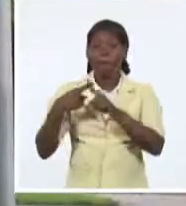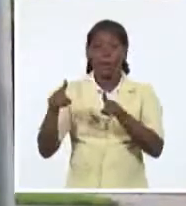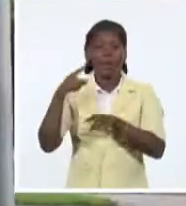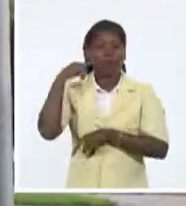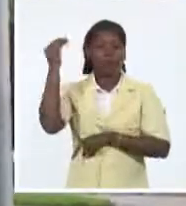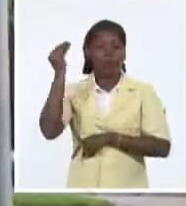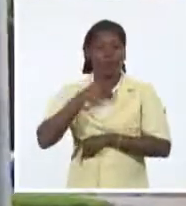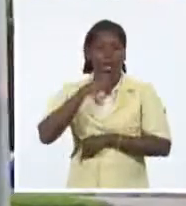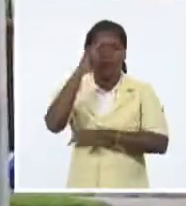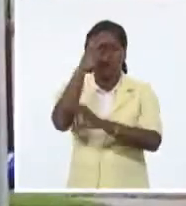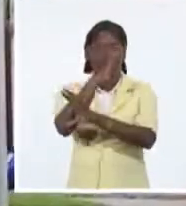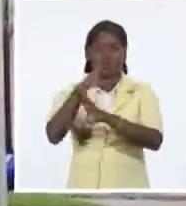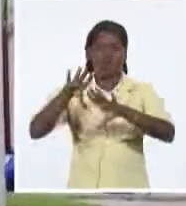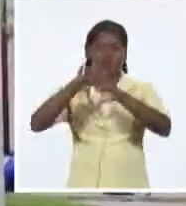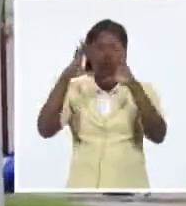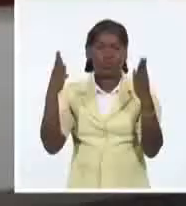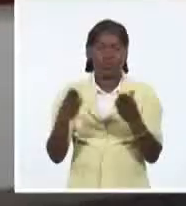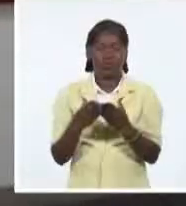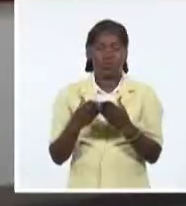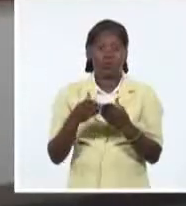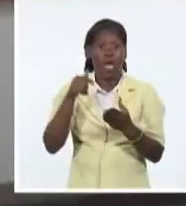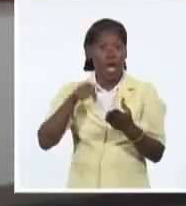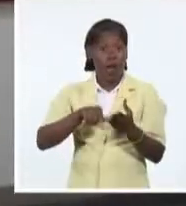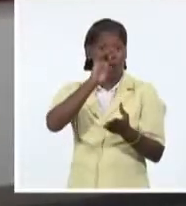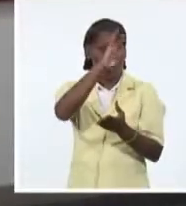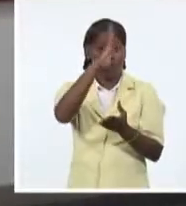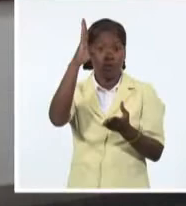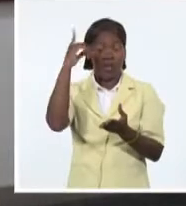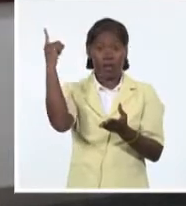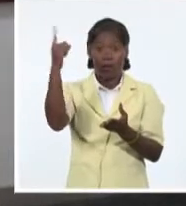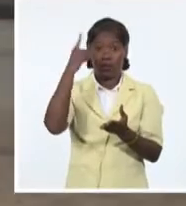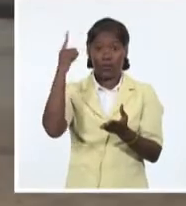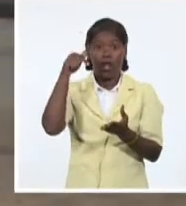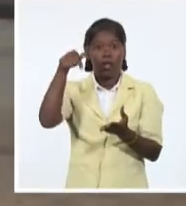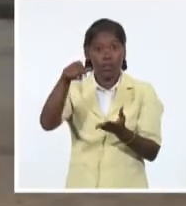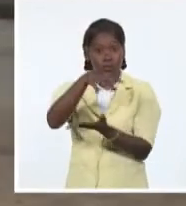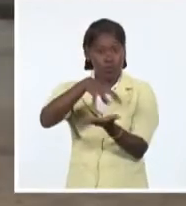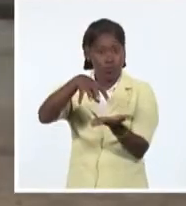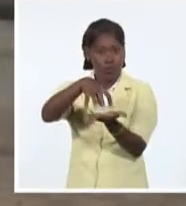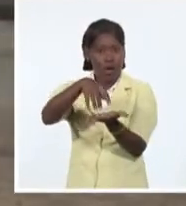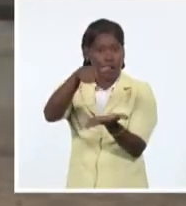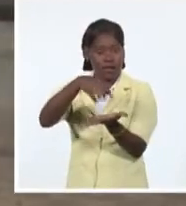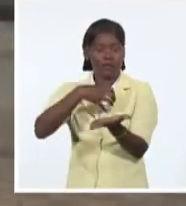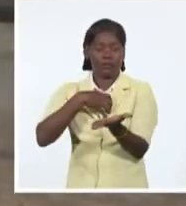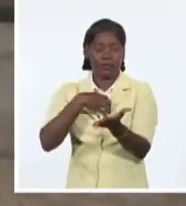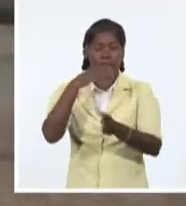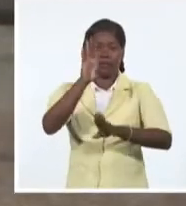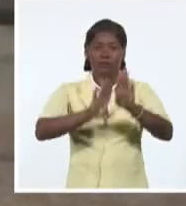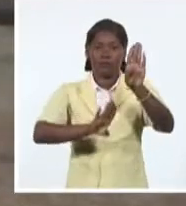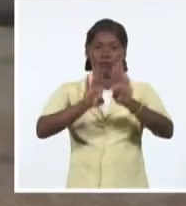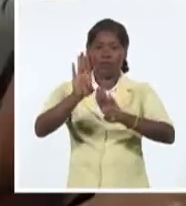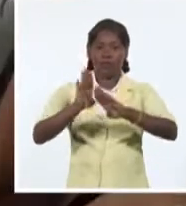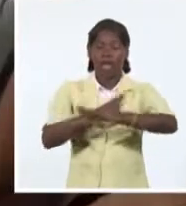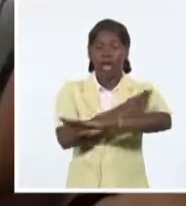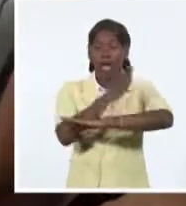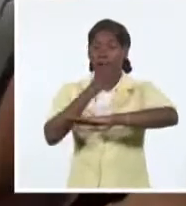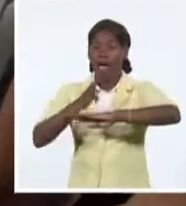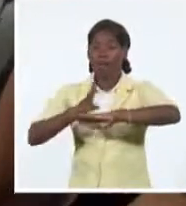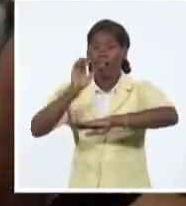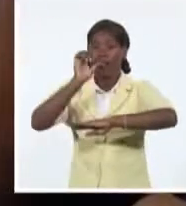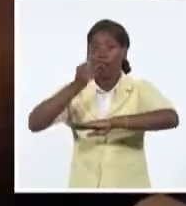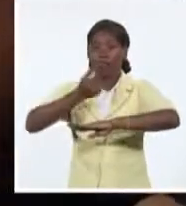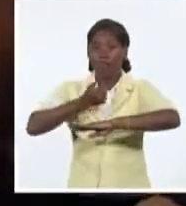la galería el reino de este mundo de la biblioteca nacional exhibirás el mes de diciembre la exposición colectiva soñar